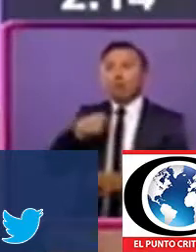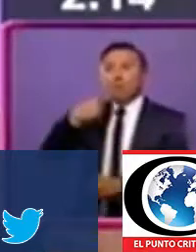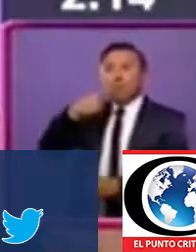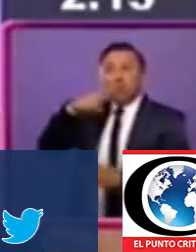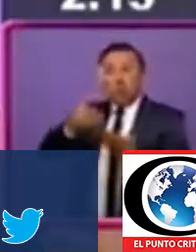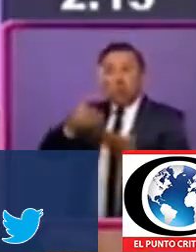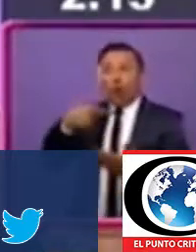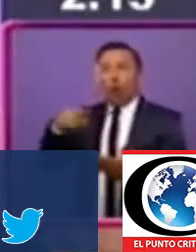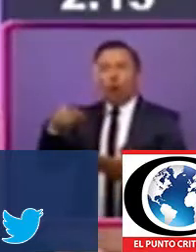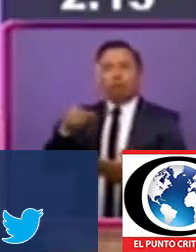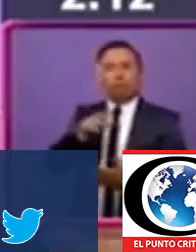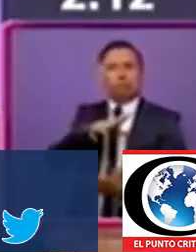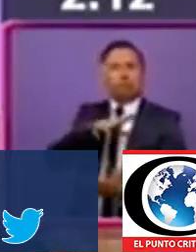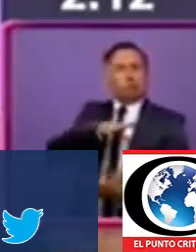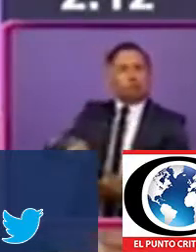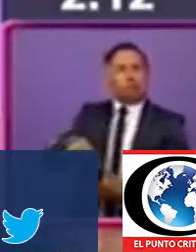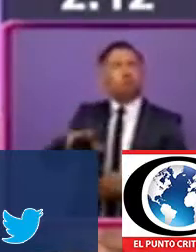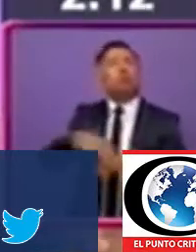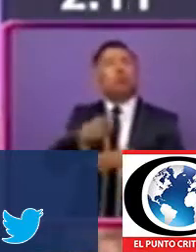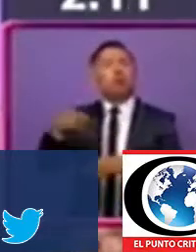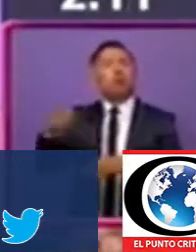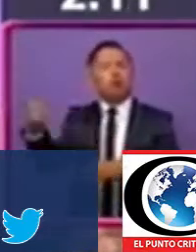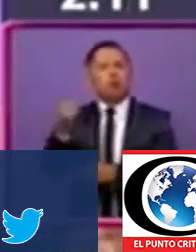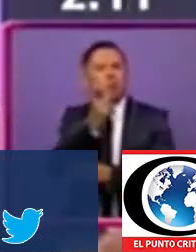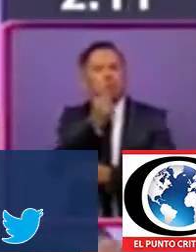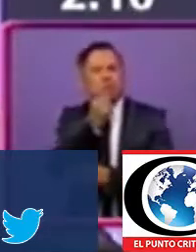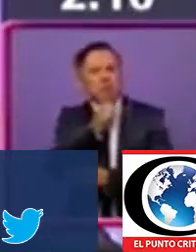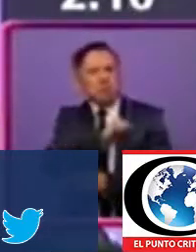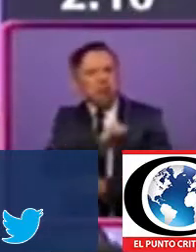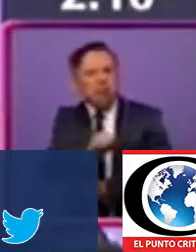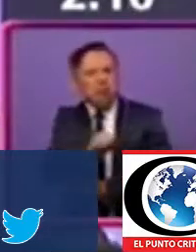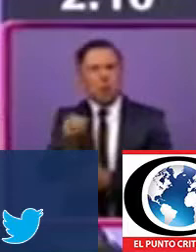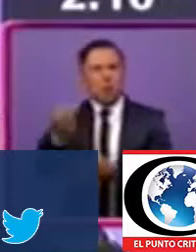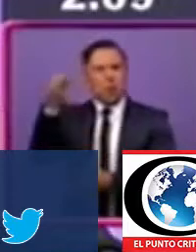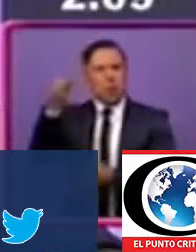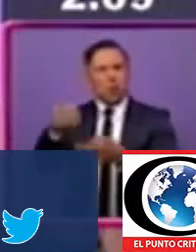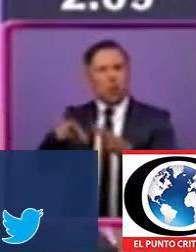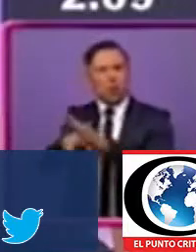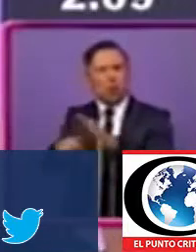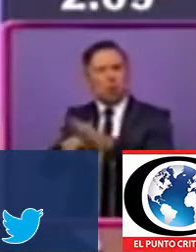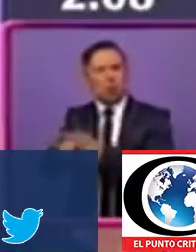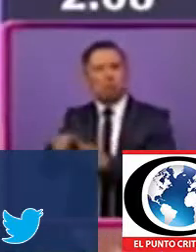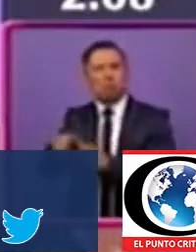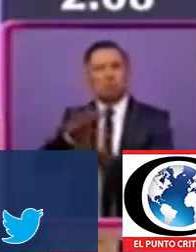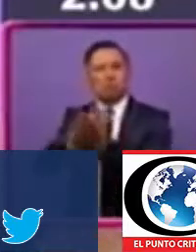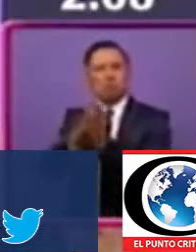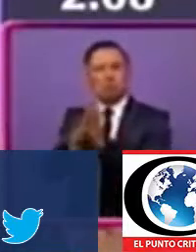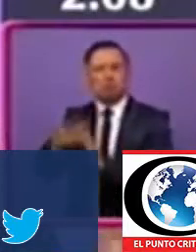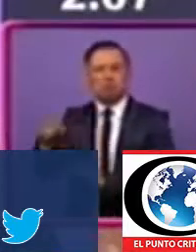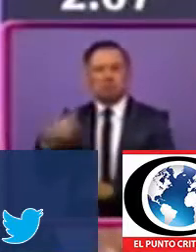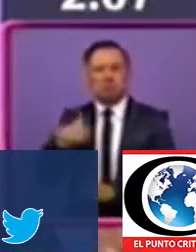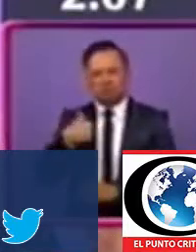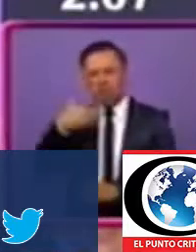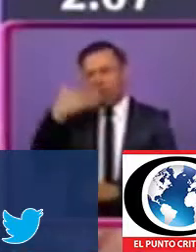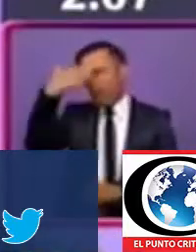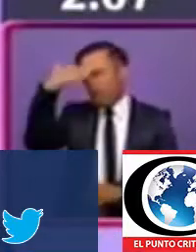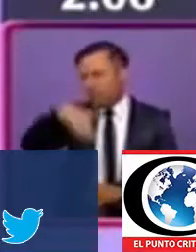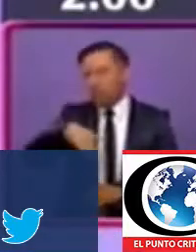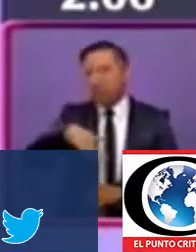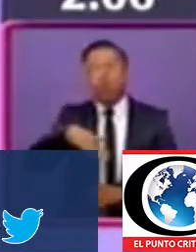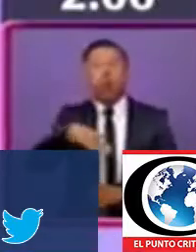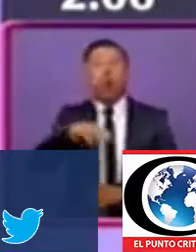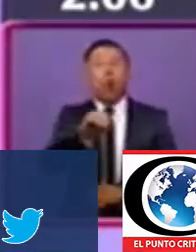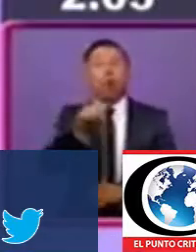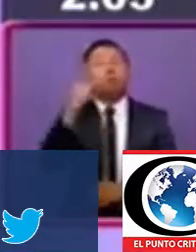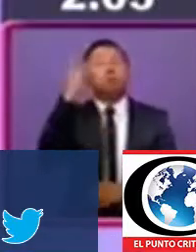Toluca fue a partir de las 5 de la tarde. El lugar que fue dispuesto para los 3 candidatos fue el Hotel Marriott. Ahí llegaron con sus respectivos